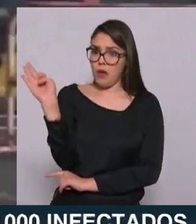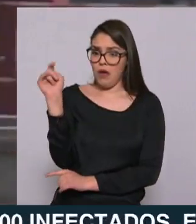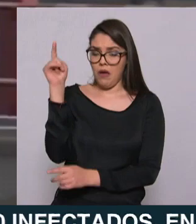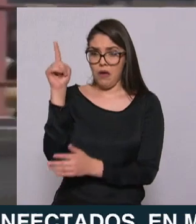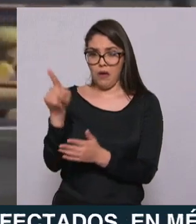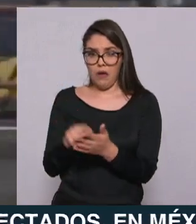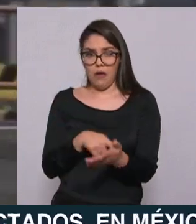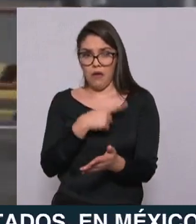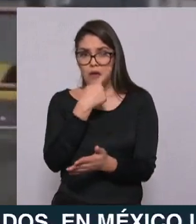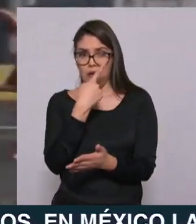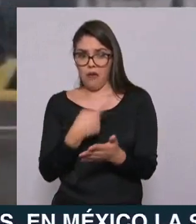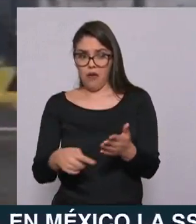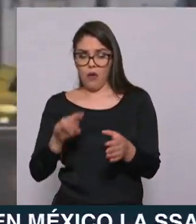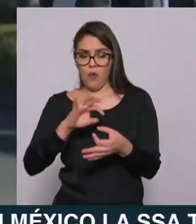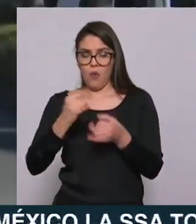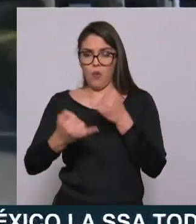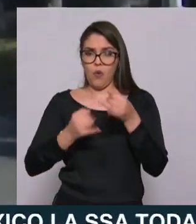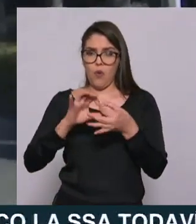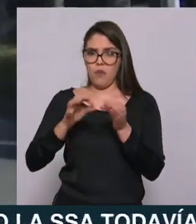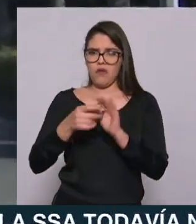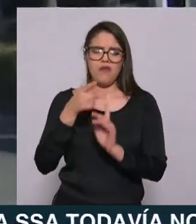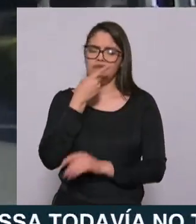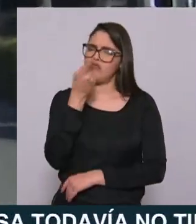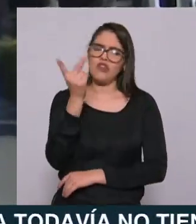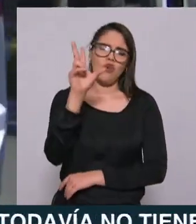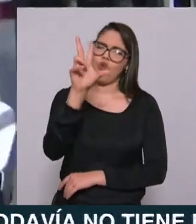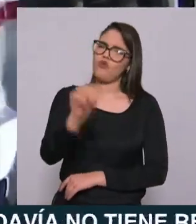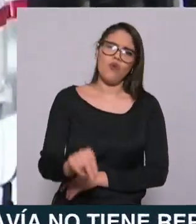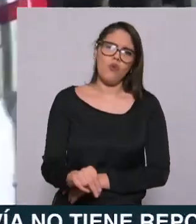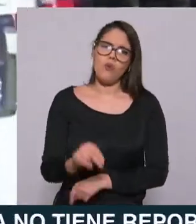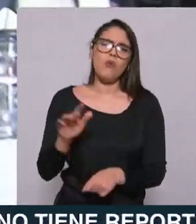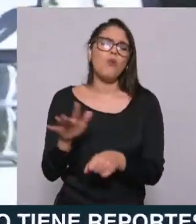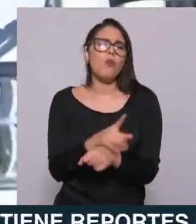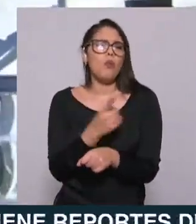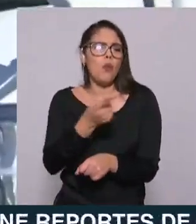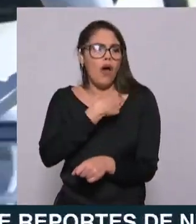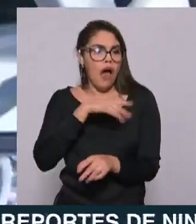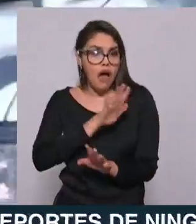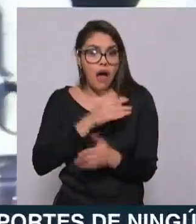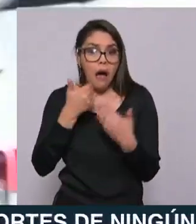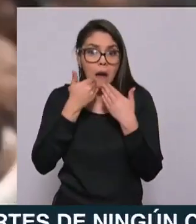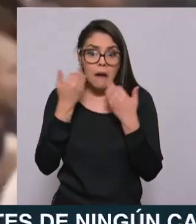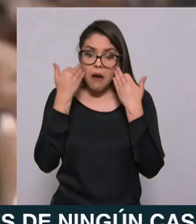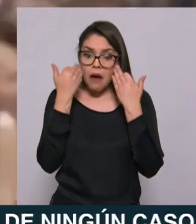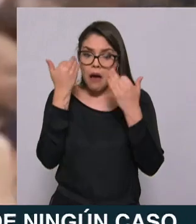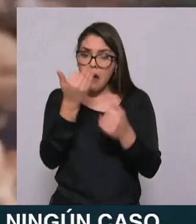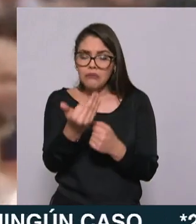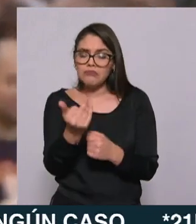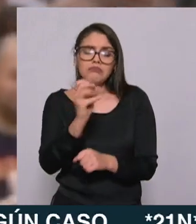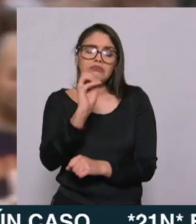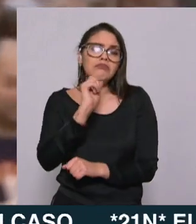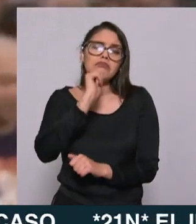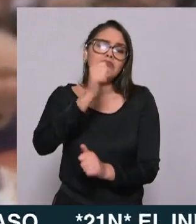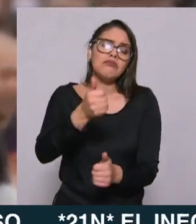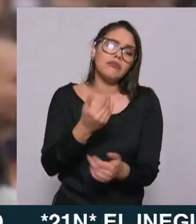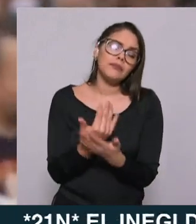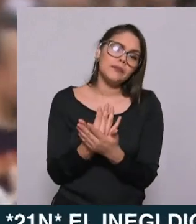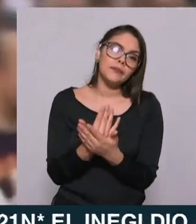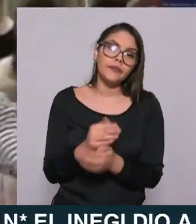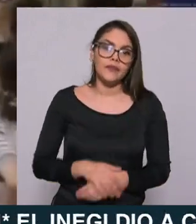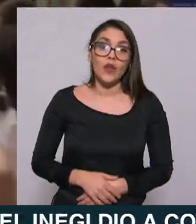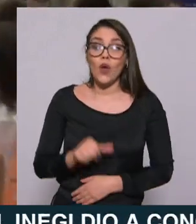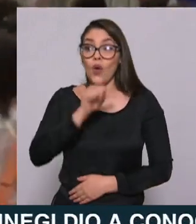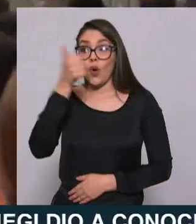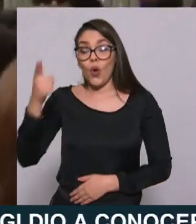se contemplara una cancelación de los Juegos, señalando que no hay ningún hecho que indique eso. El gobierno japonés, por su parte,